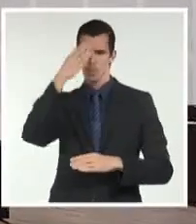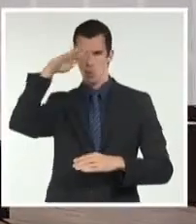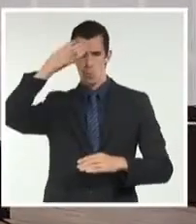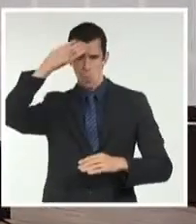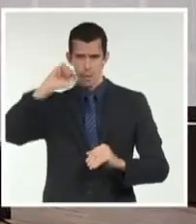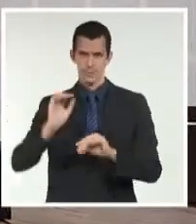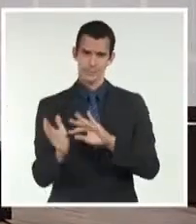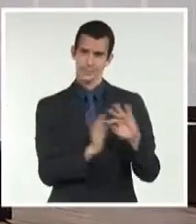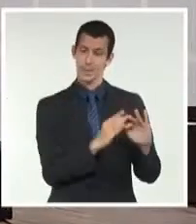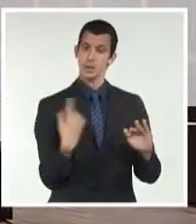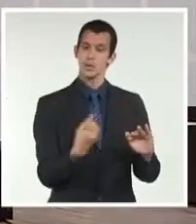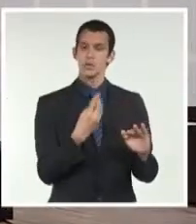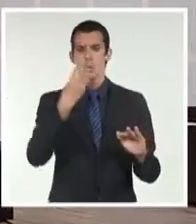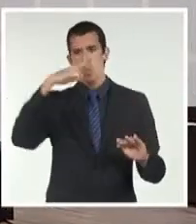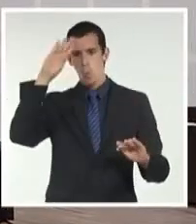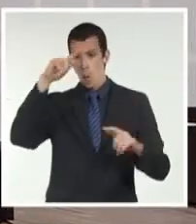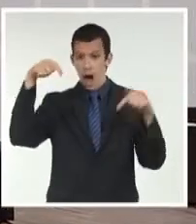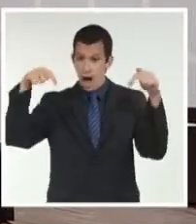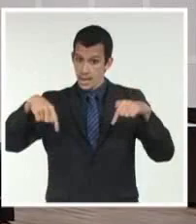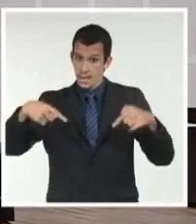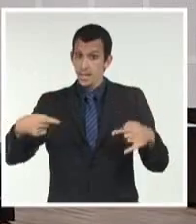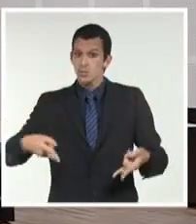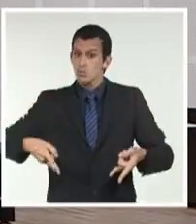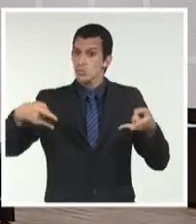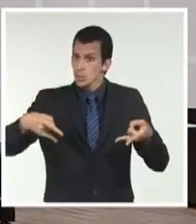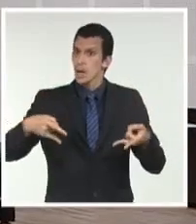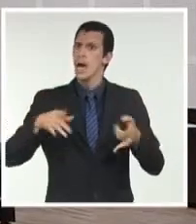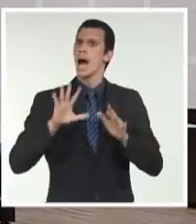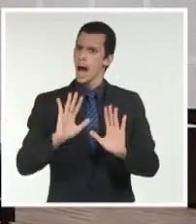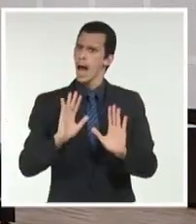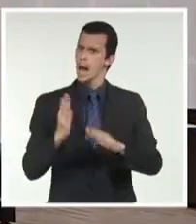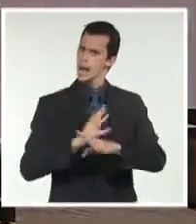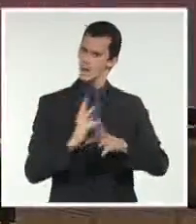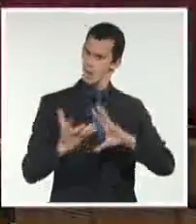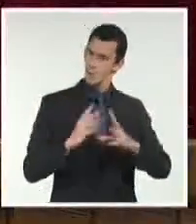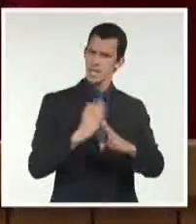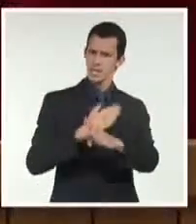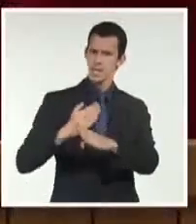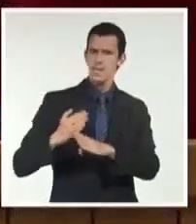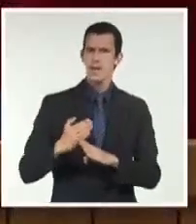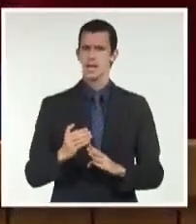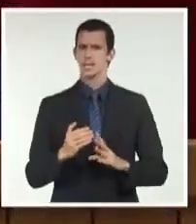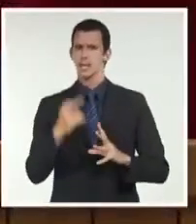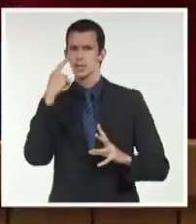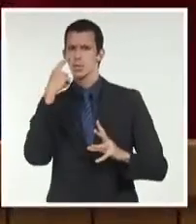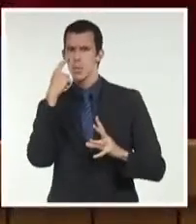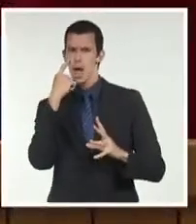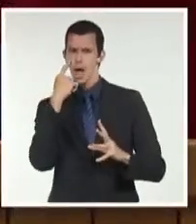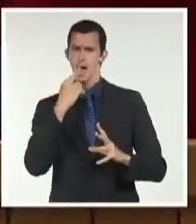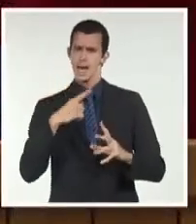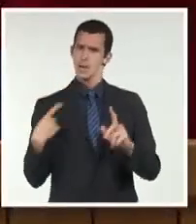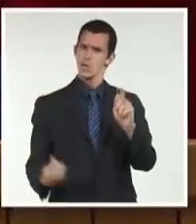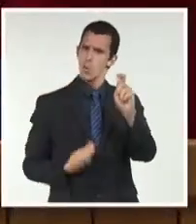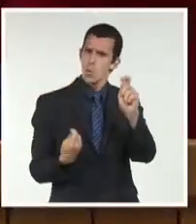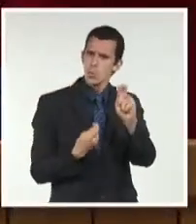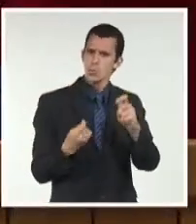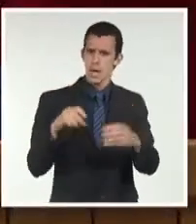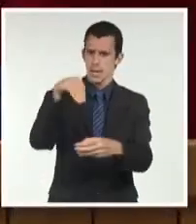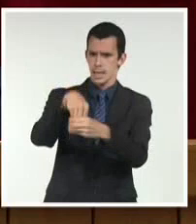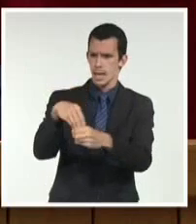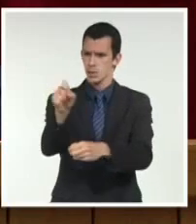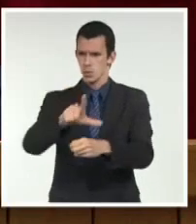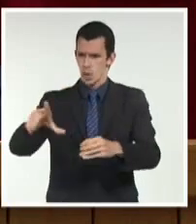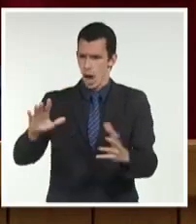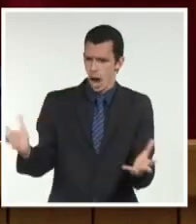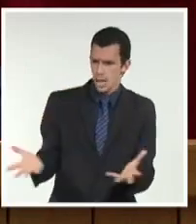solidaria, otros lo hacen de forma más discreta. El gobierno de los Estados Unidos